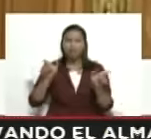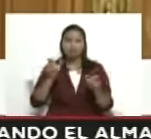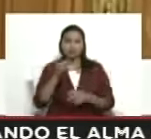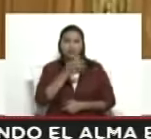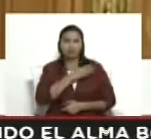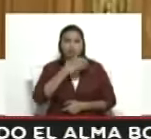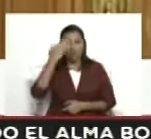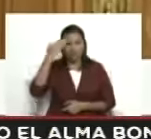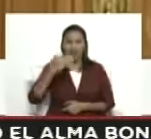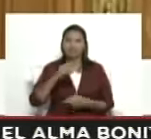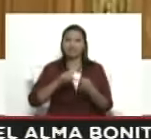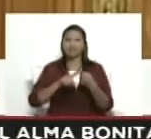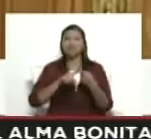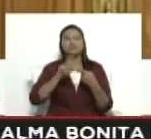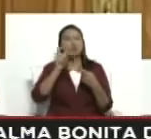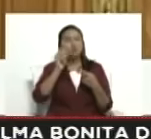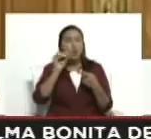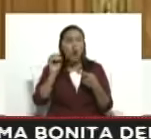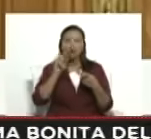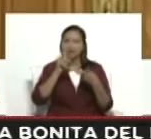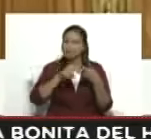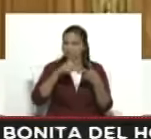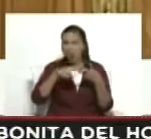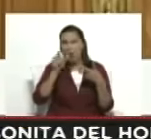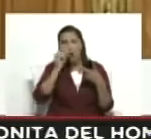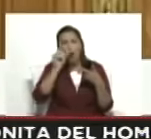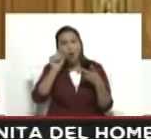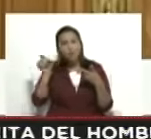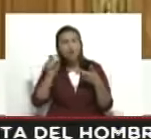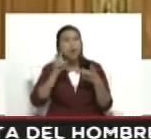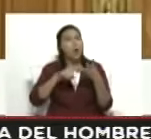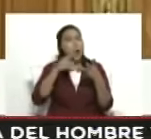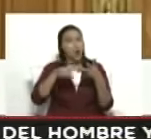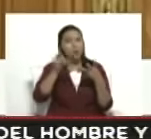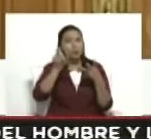Búfalo, Torres Castillo y Martínez Hidalgo.